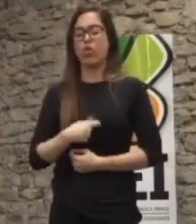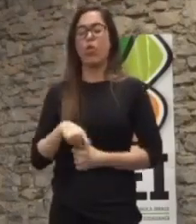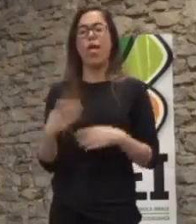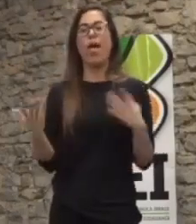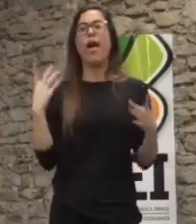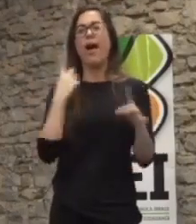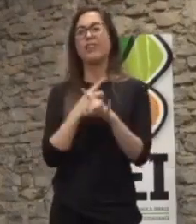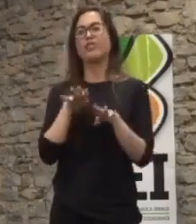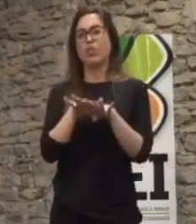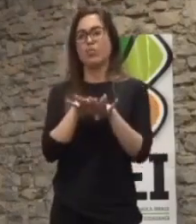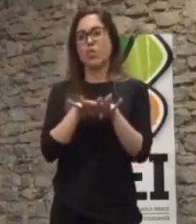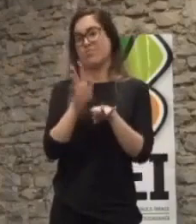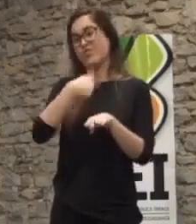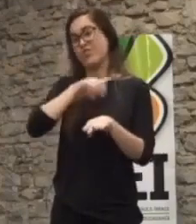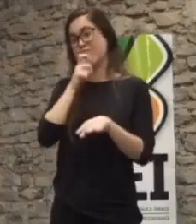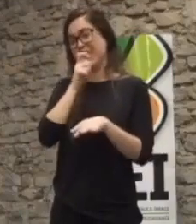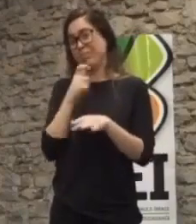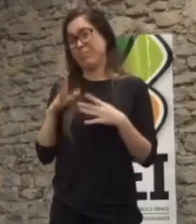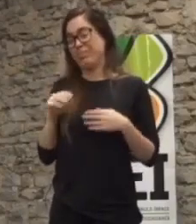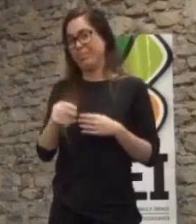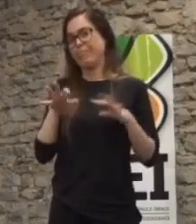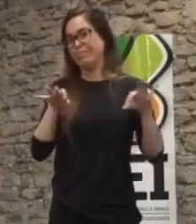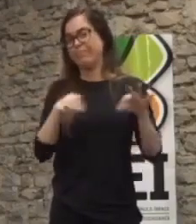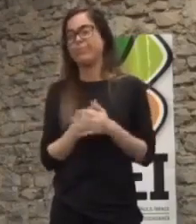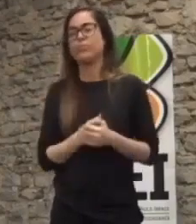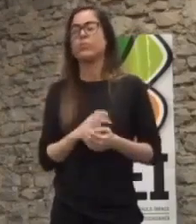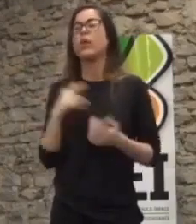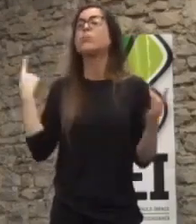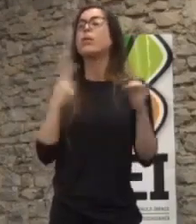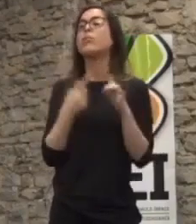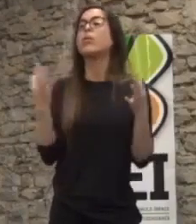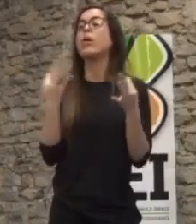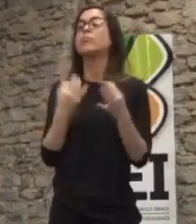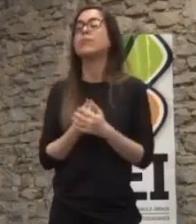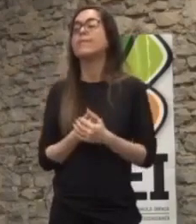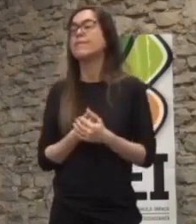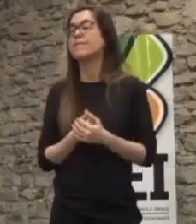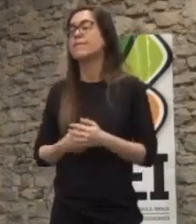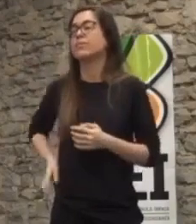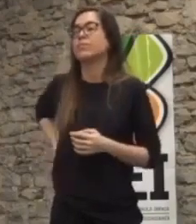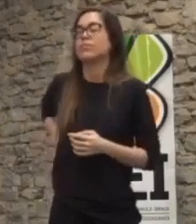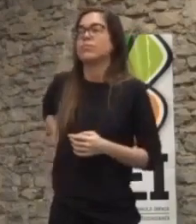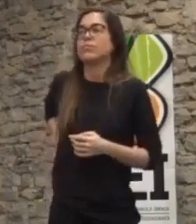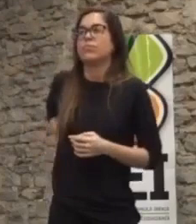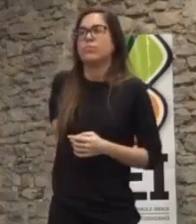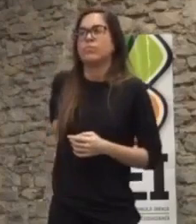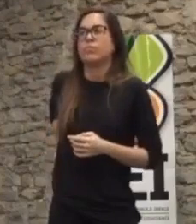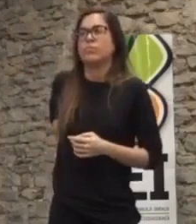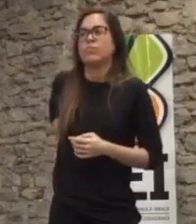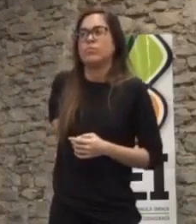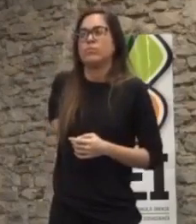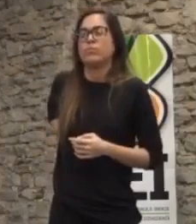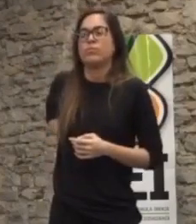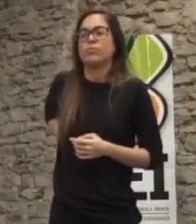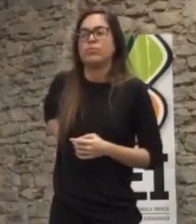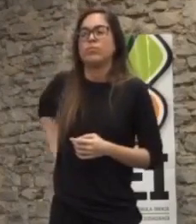estrategias antirrumores. ¿Para qué? Pues simplemente para desmontar, bueno, simplemente, ni que fuera poco, ¿no? Para desmontar esos rumores